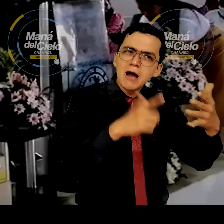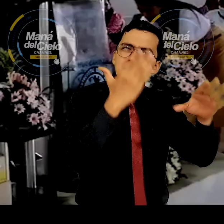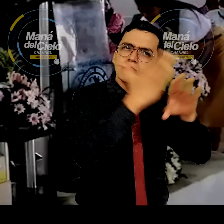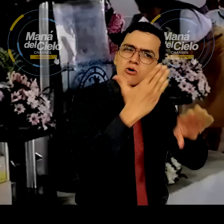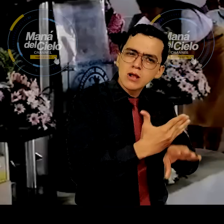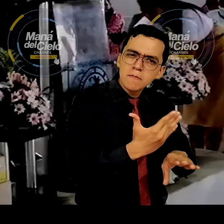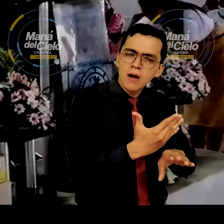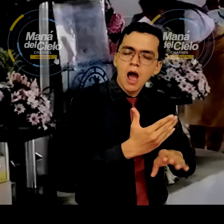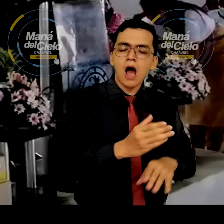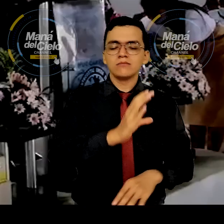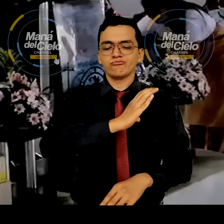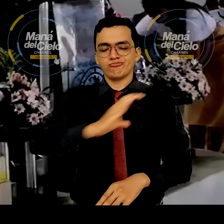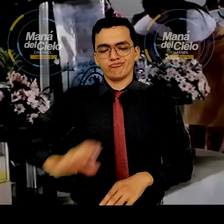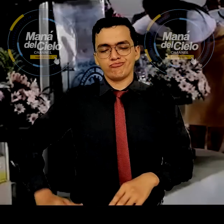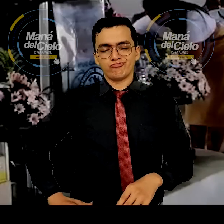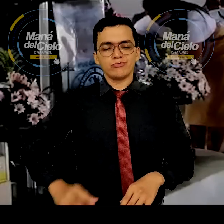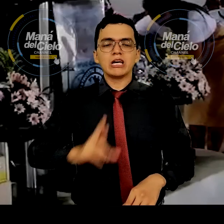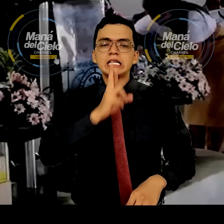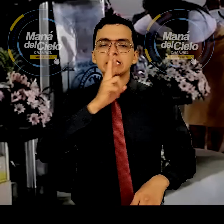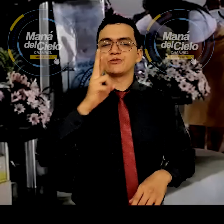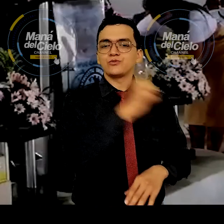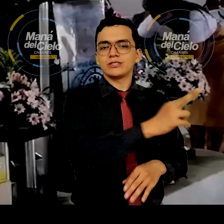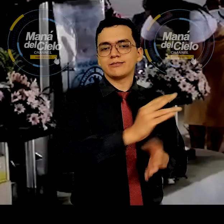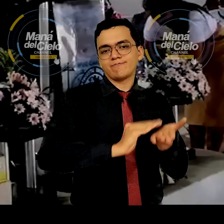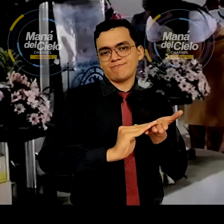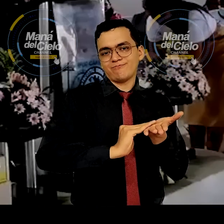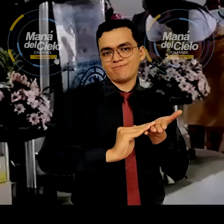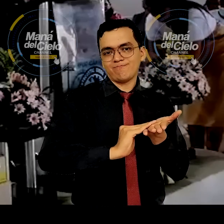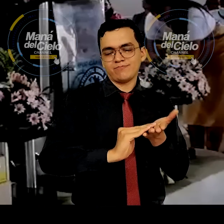soluciones de todas las clases.